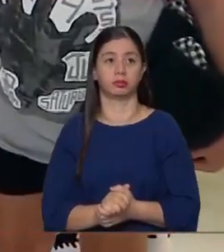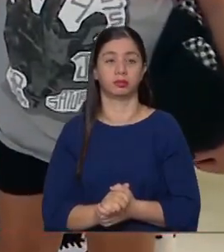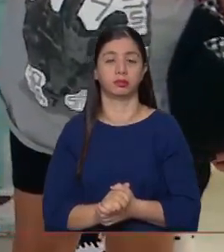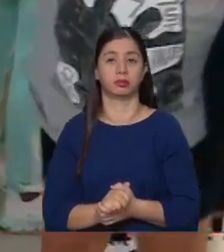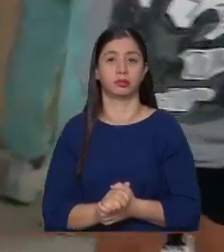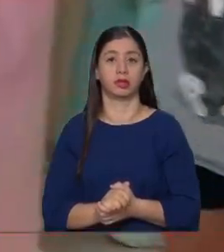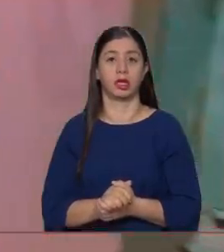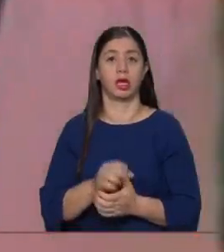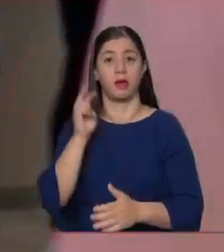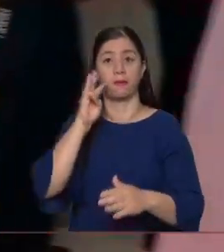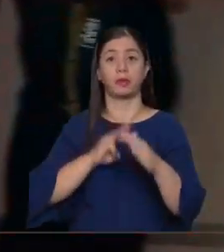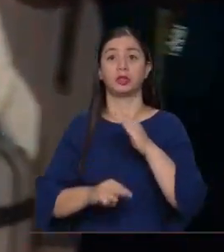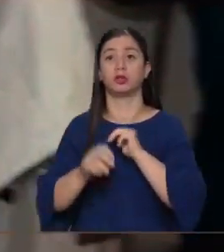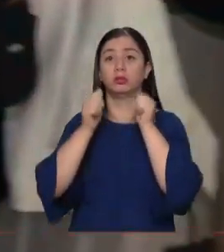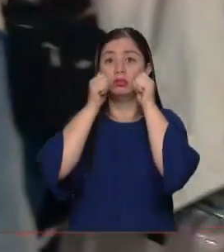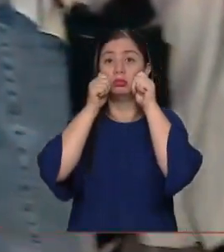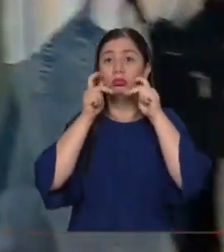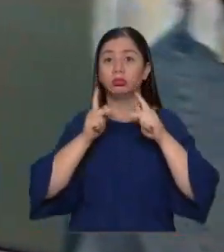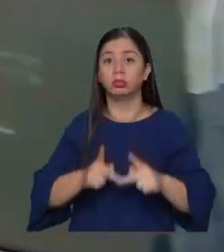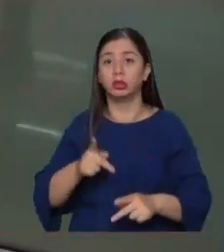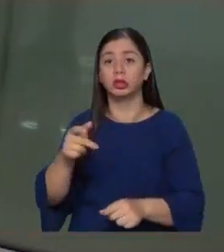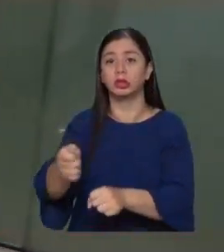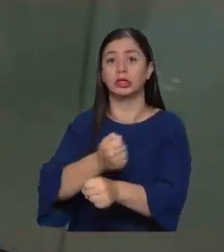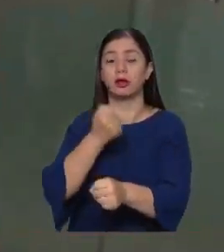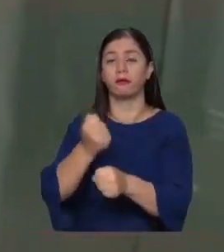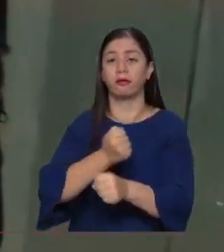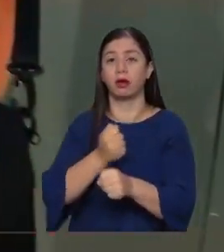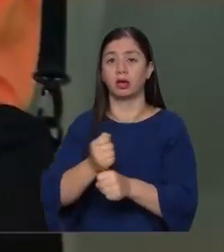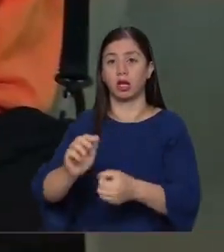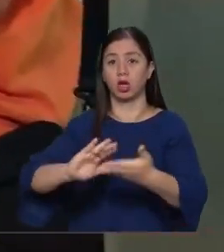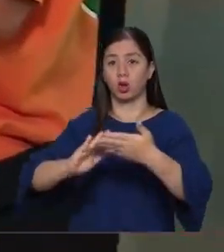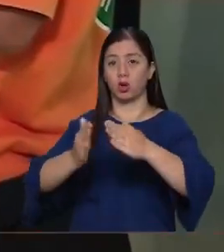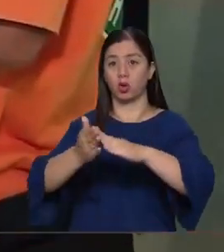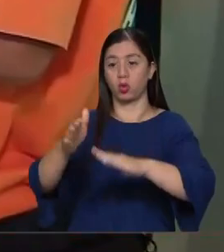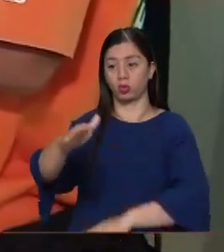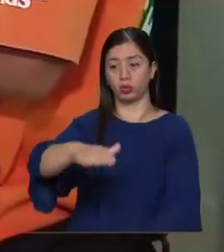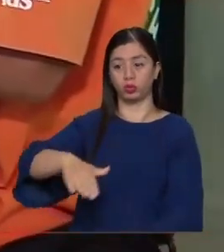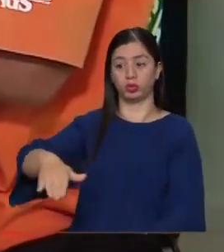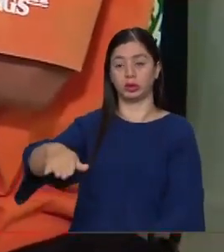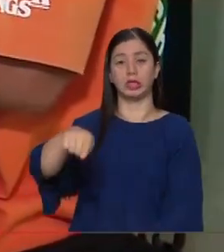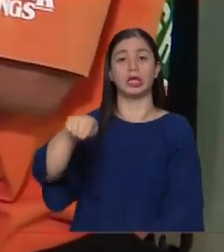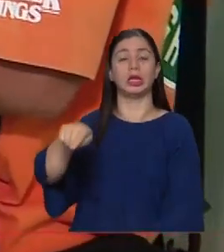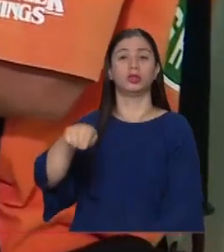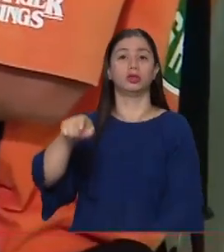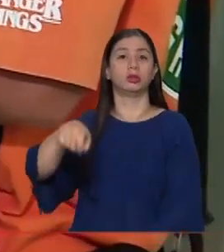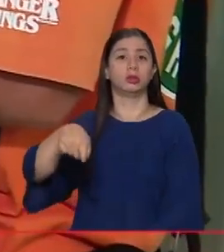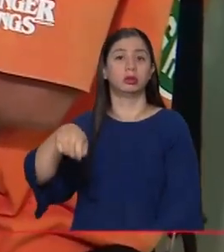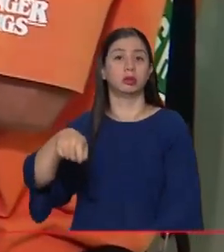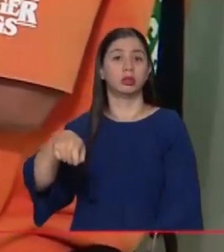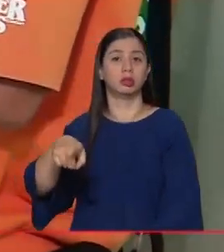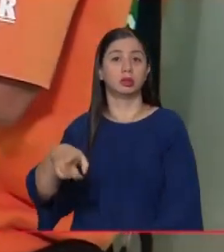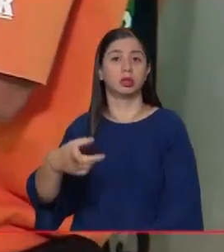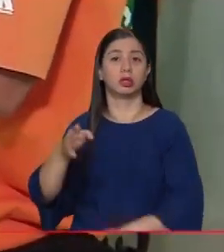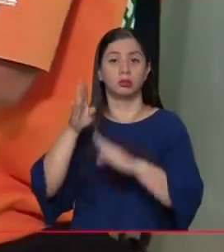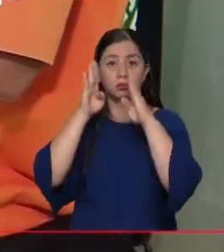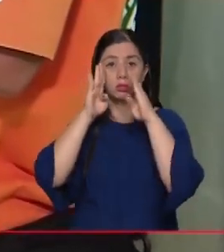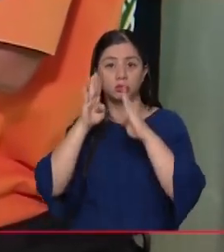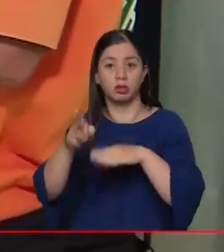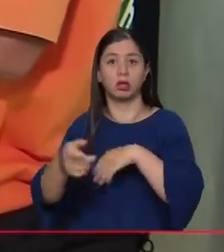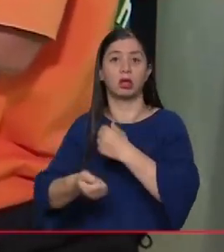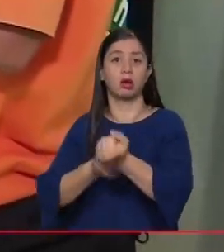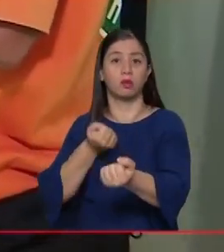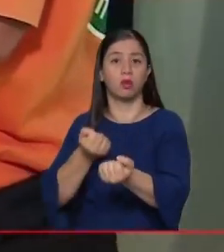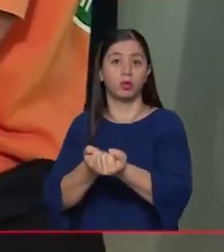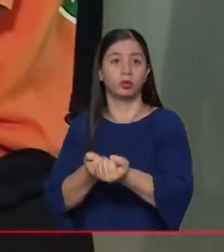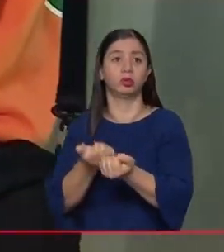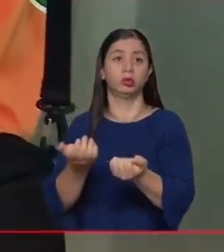misión humanitaria, vamos a trabajar con una comunidad que necesita ser escuchada,